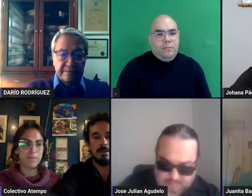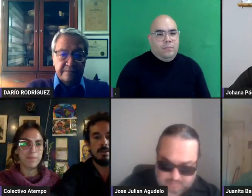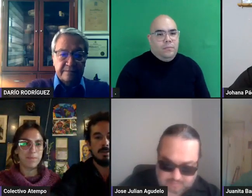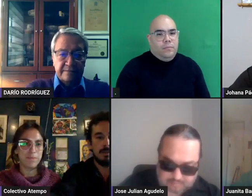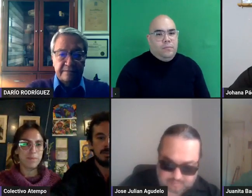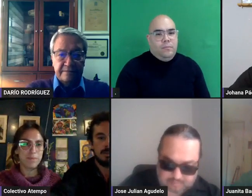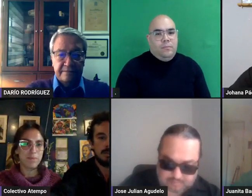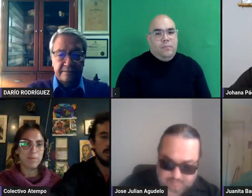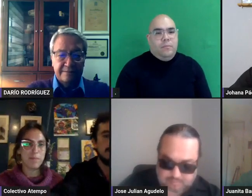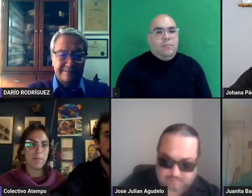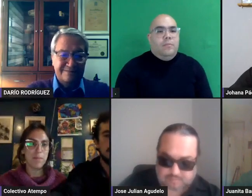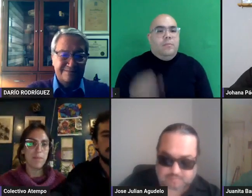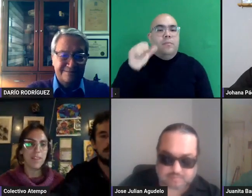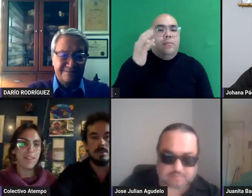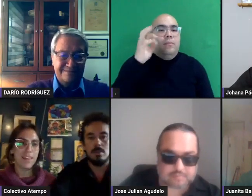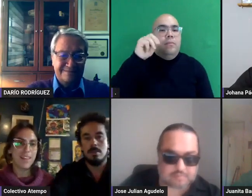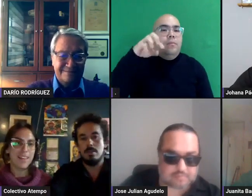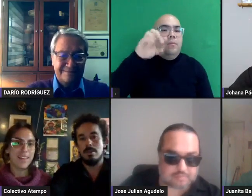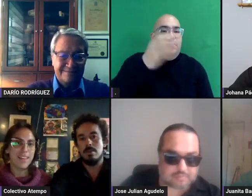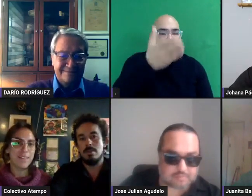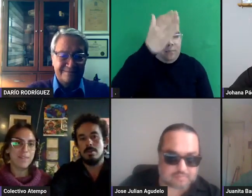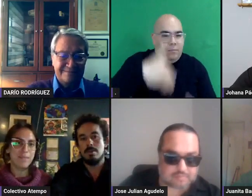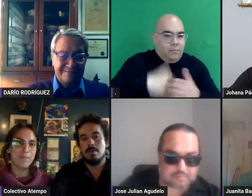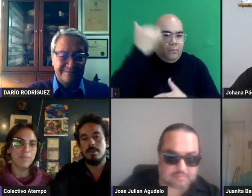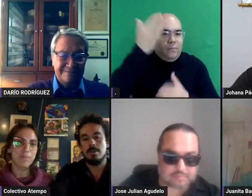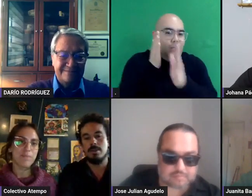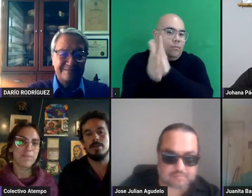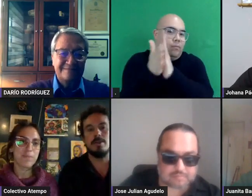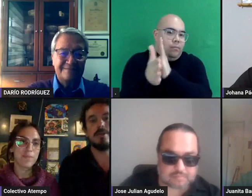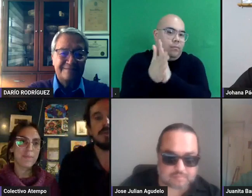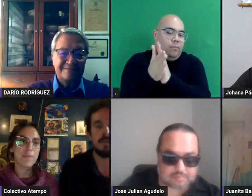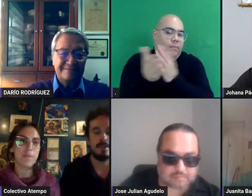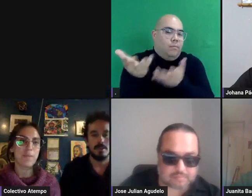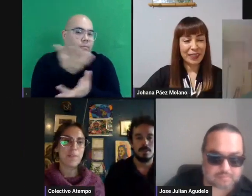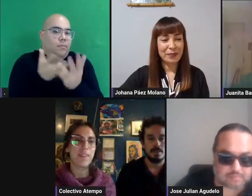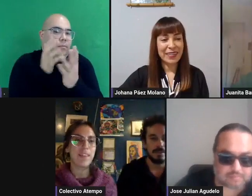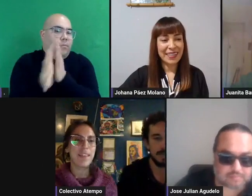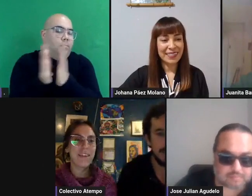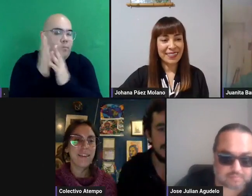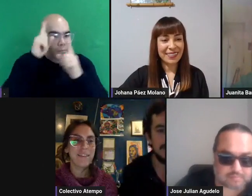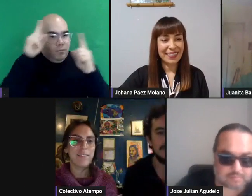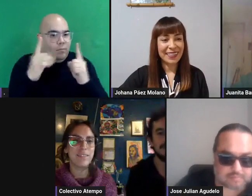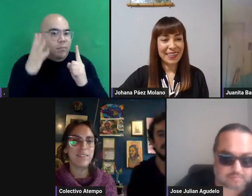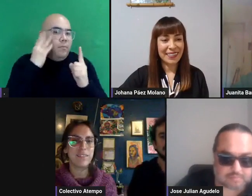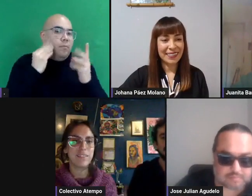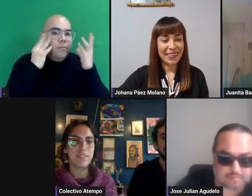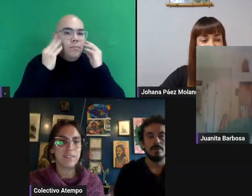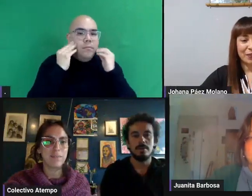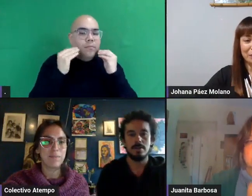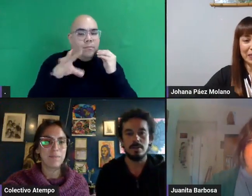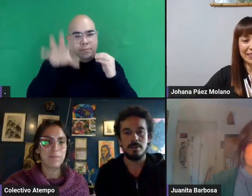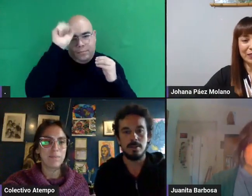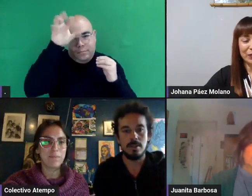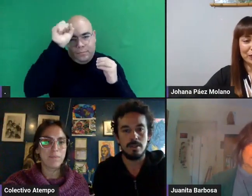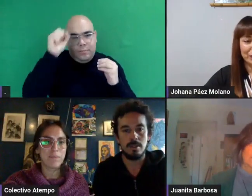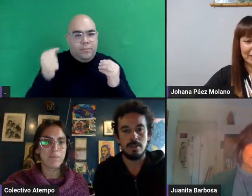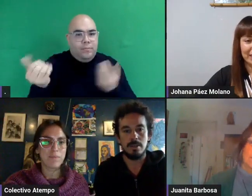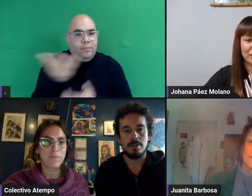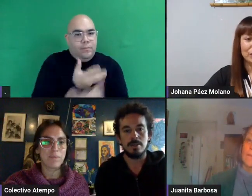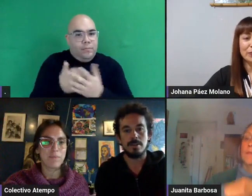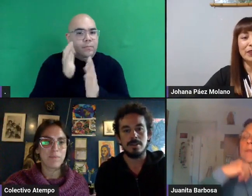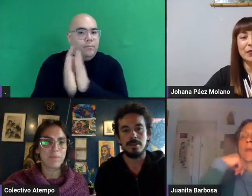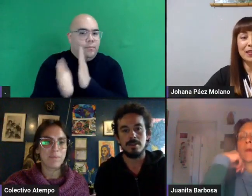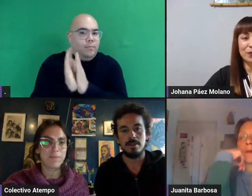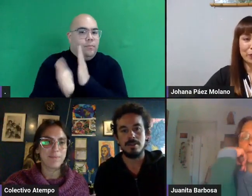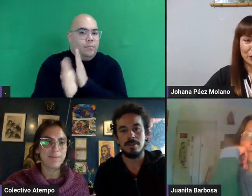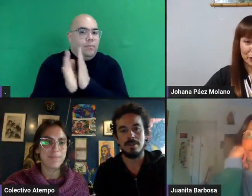Empecemos por Atempo, entonces, por favor, compártanos un poco sus experiencias desde este conversatorio del que